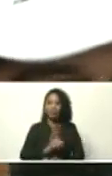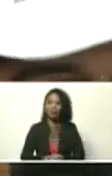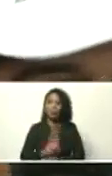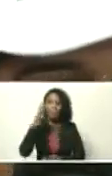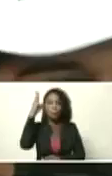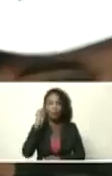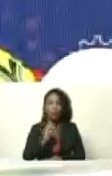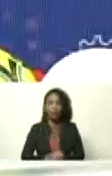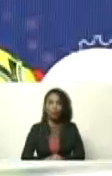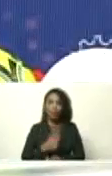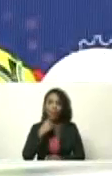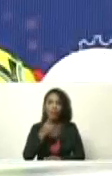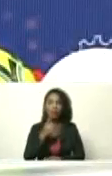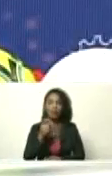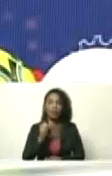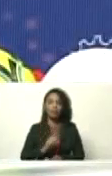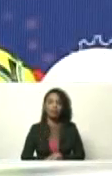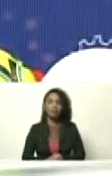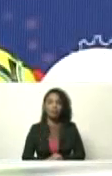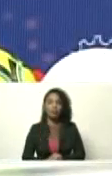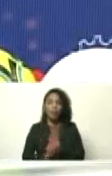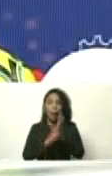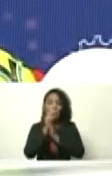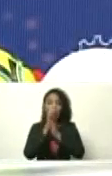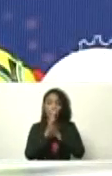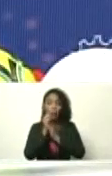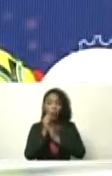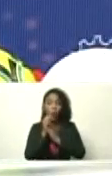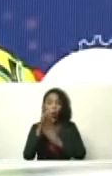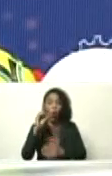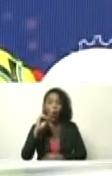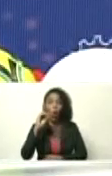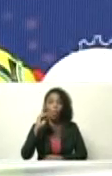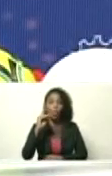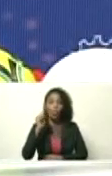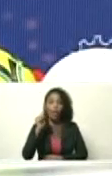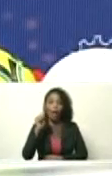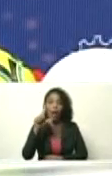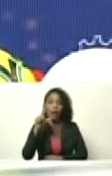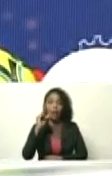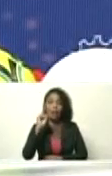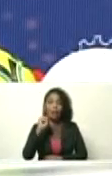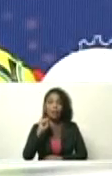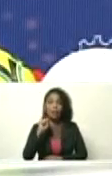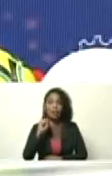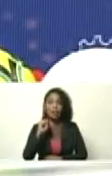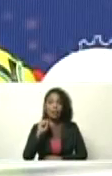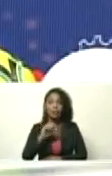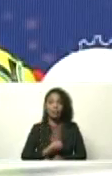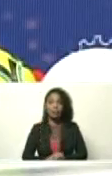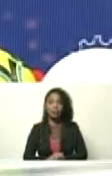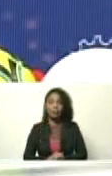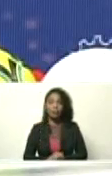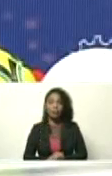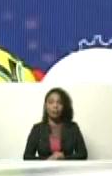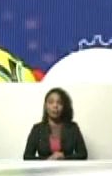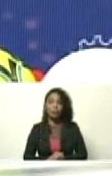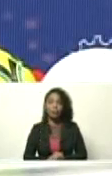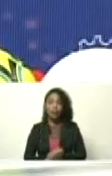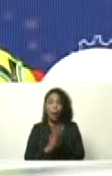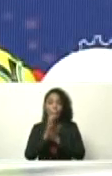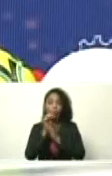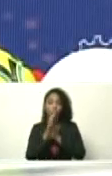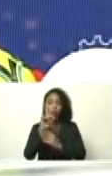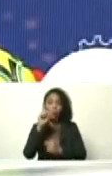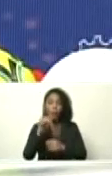De Petare, dice Douglas. Emprendimientos Odalis Simón, Odalis Pérez. Emprendimientos